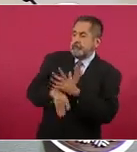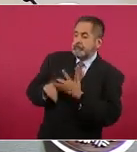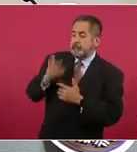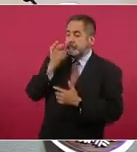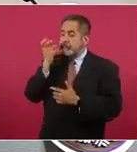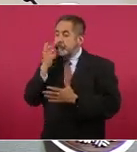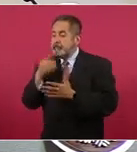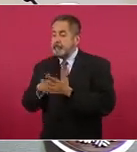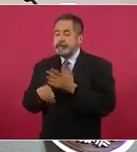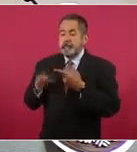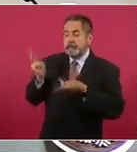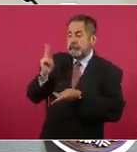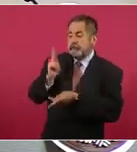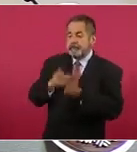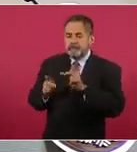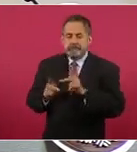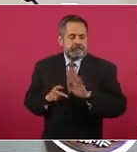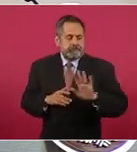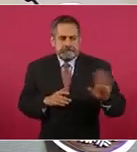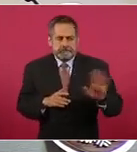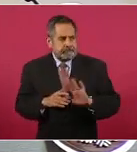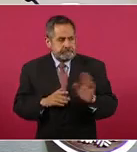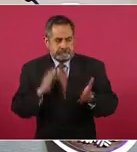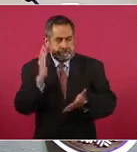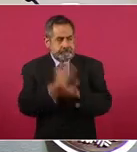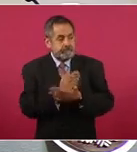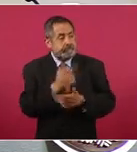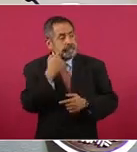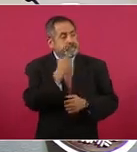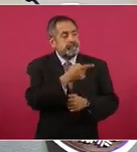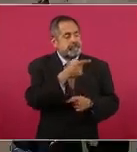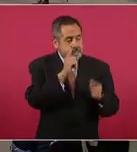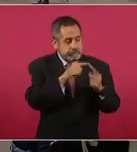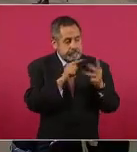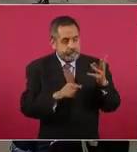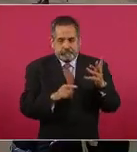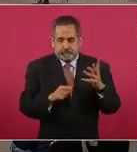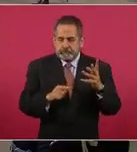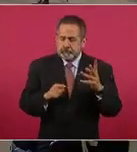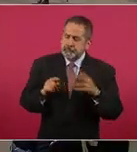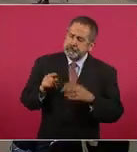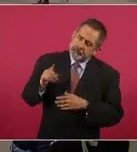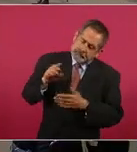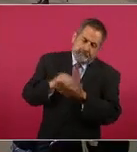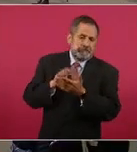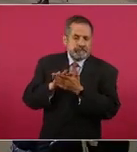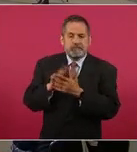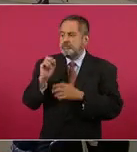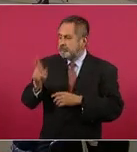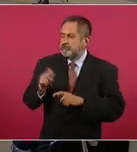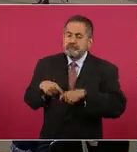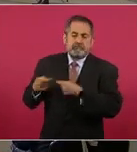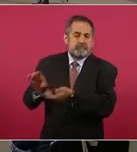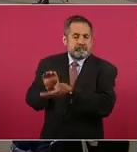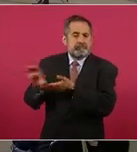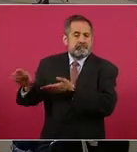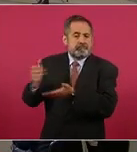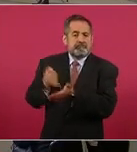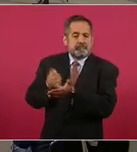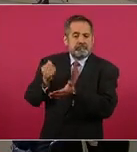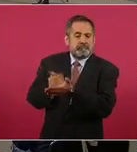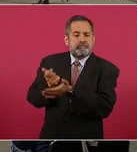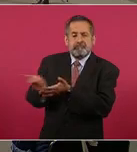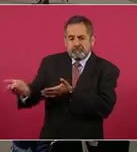grandes contribuyentes, pues ya no lo vuelven a hacer. Entonces ya no cae en la fiscalización y en la auditoría, pero sí